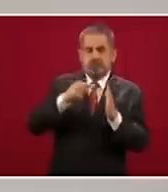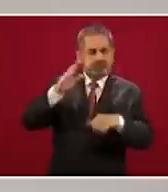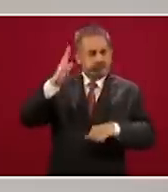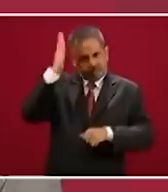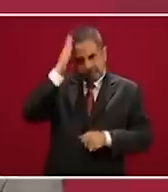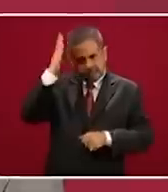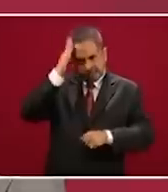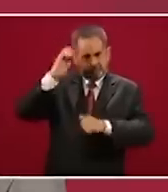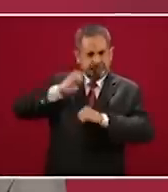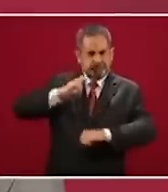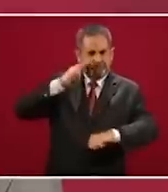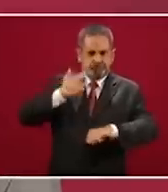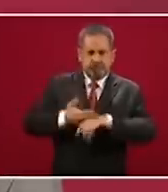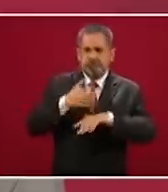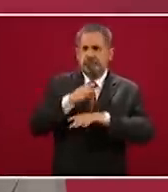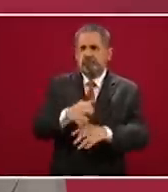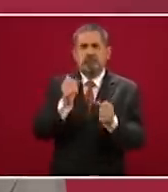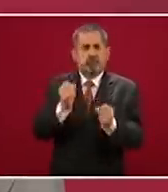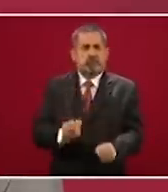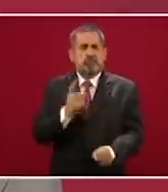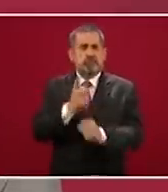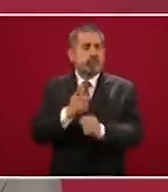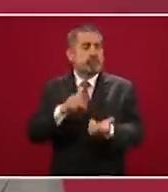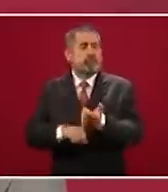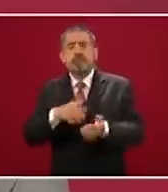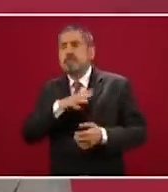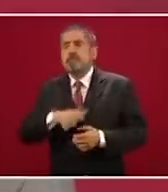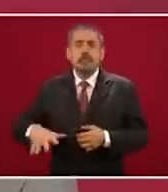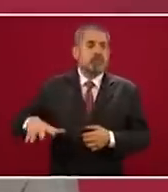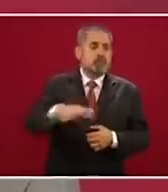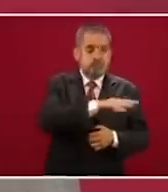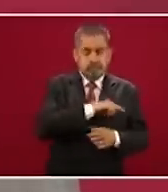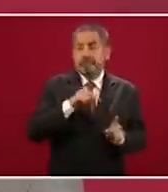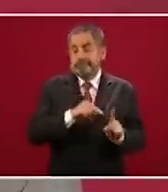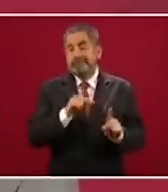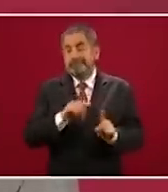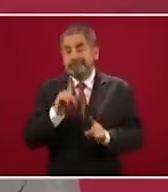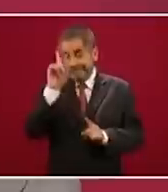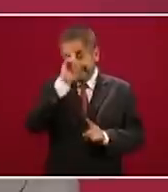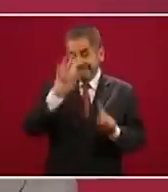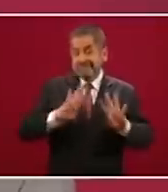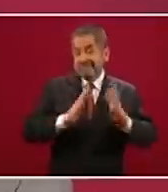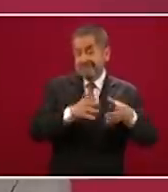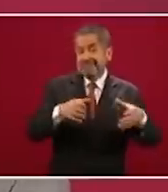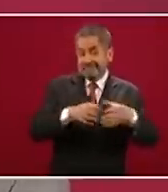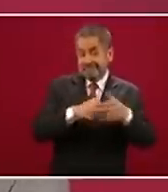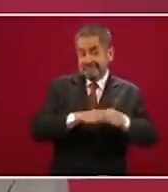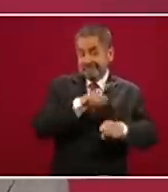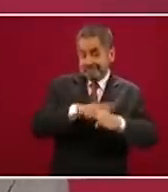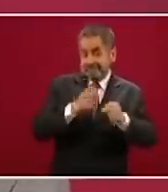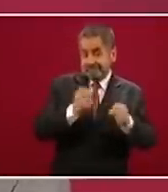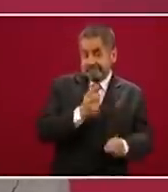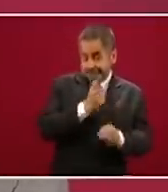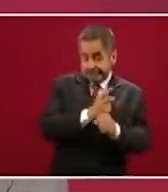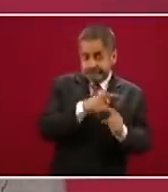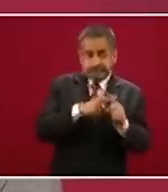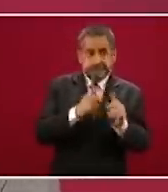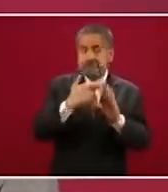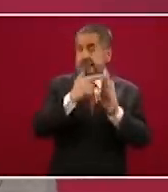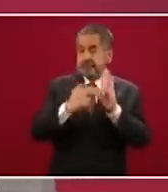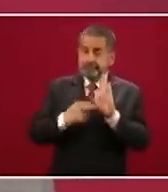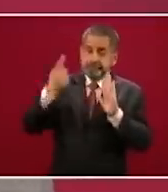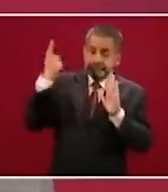de autoridad para la materia de salubridad general en toda la República, cuyas disposiciones